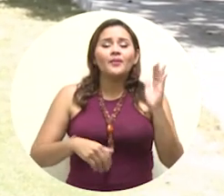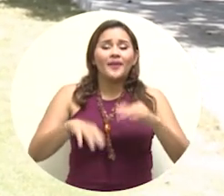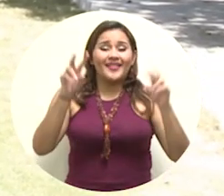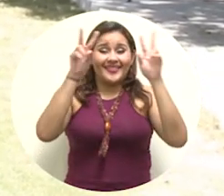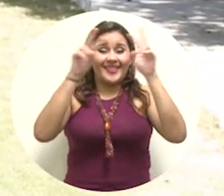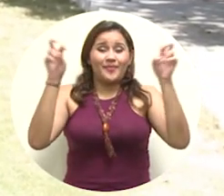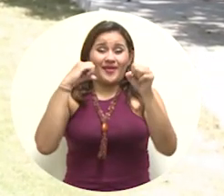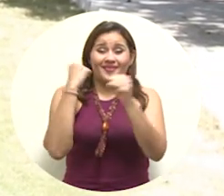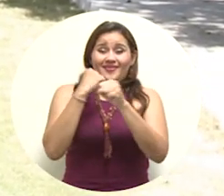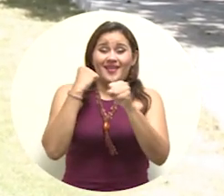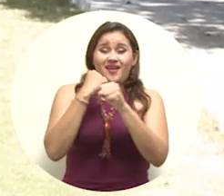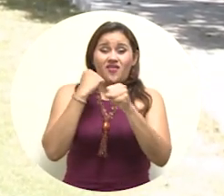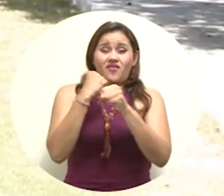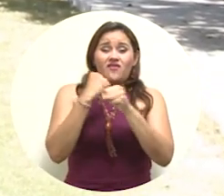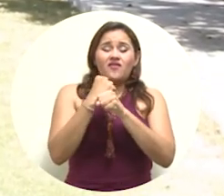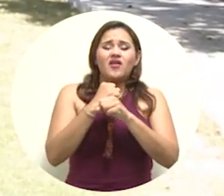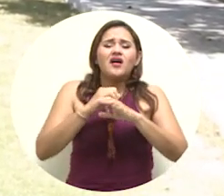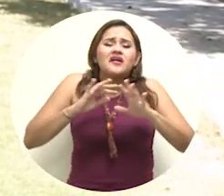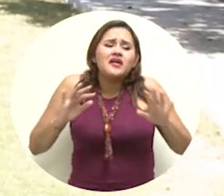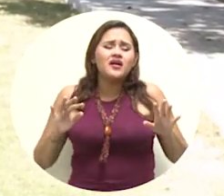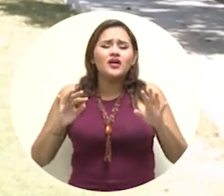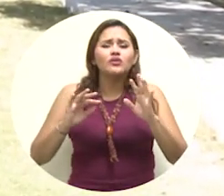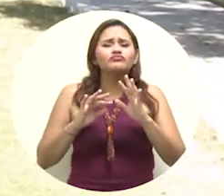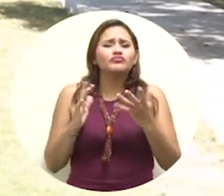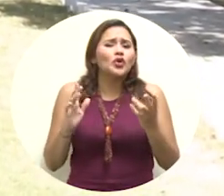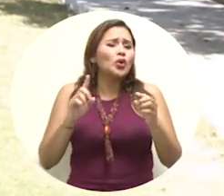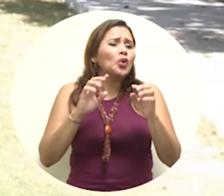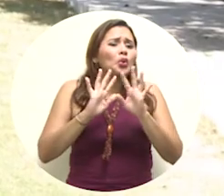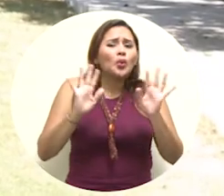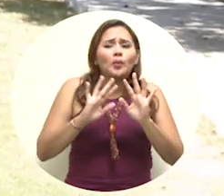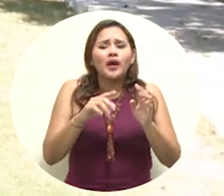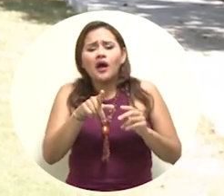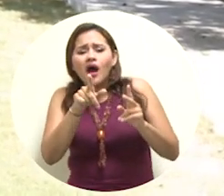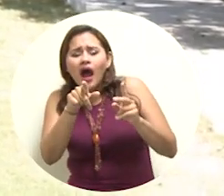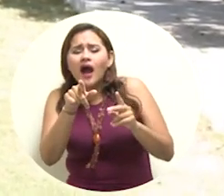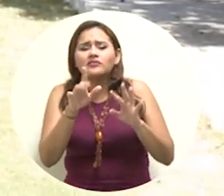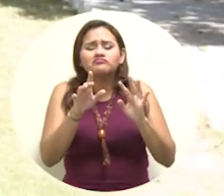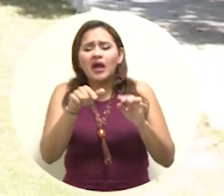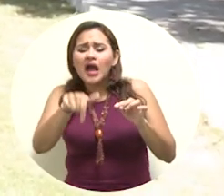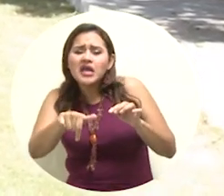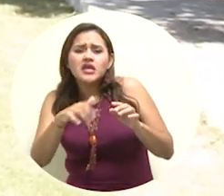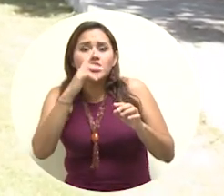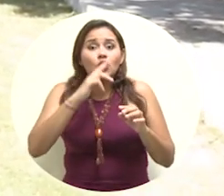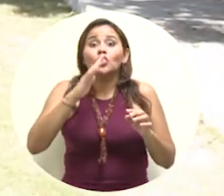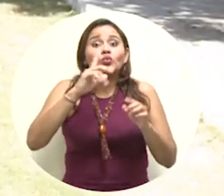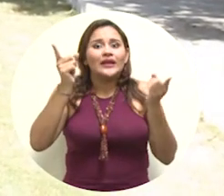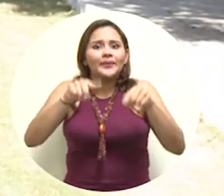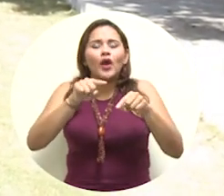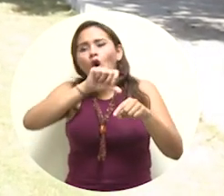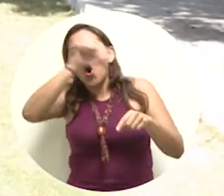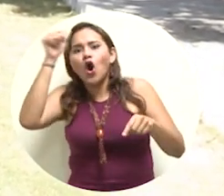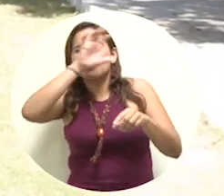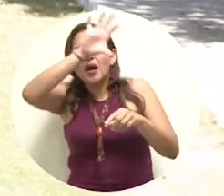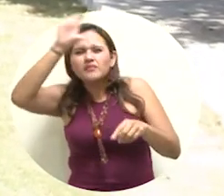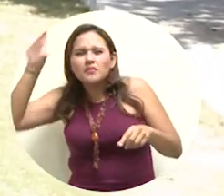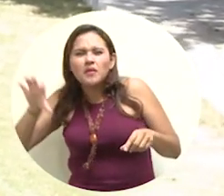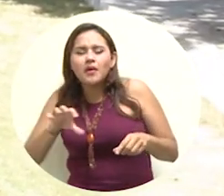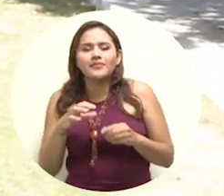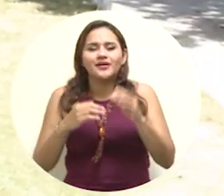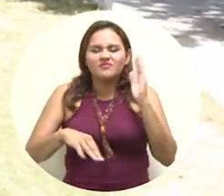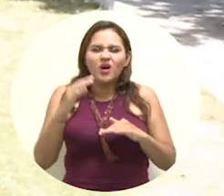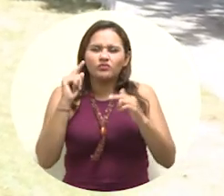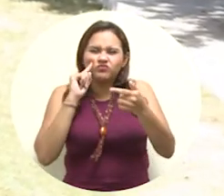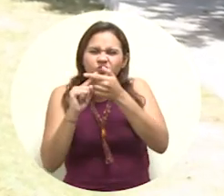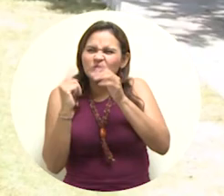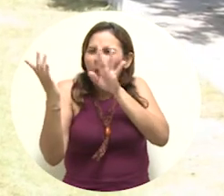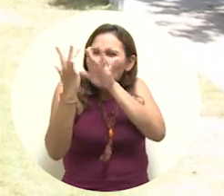no solamente con ACOPI, sino con otros gremios de los diferentes países, para hacer más efectivo el